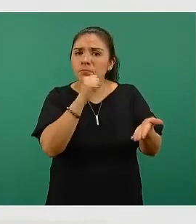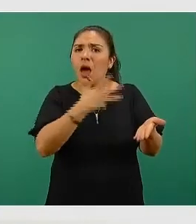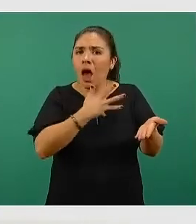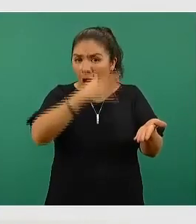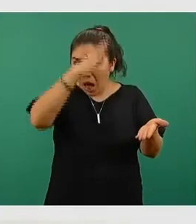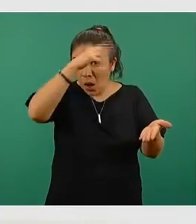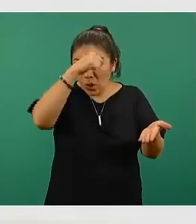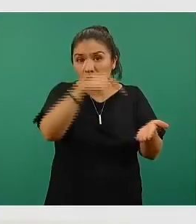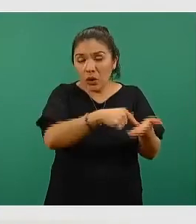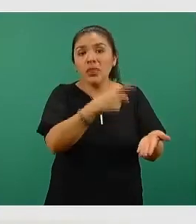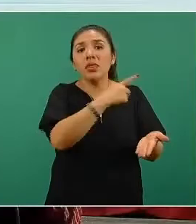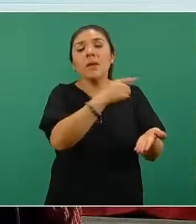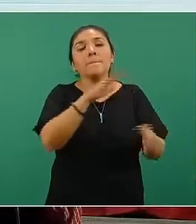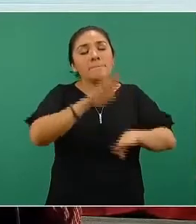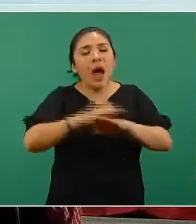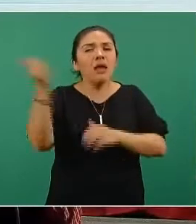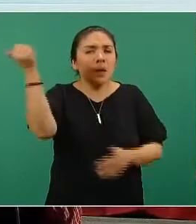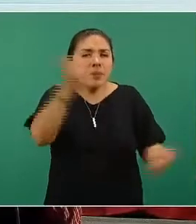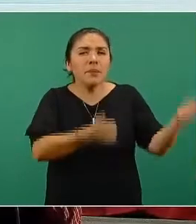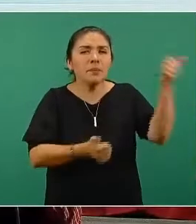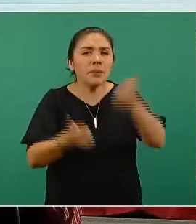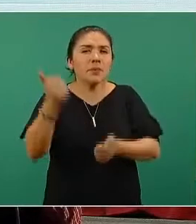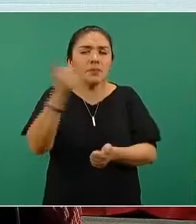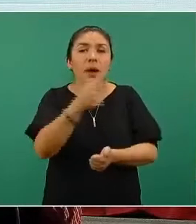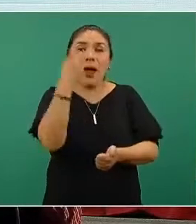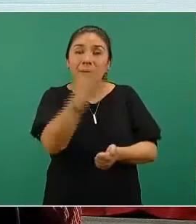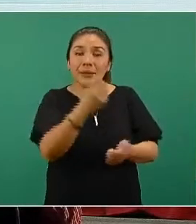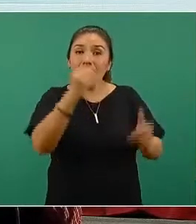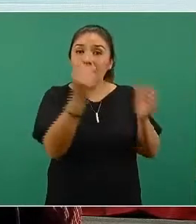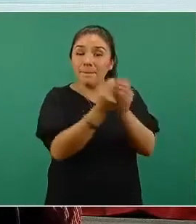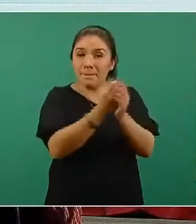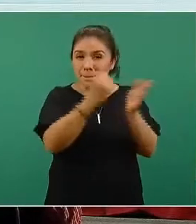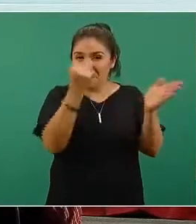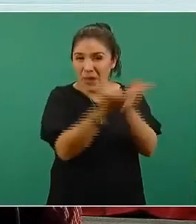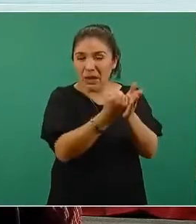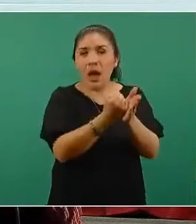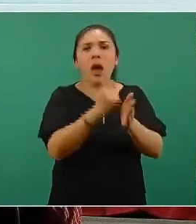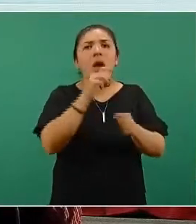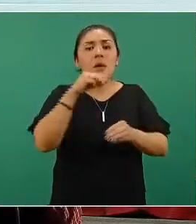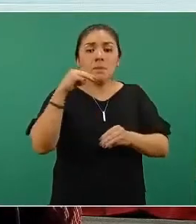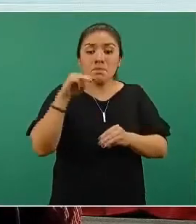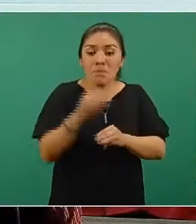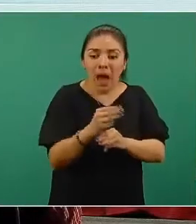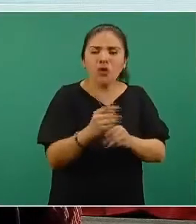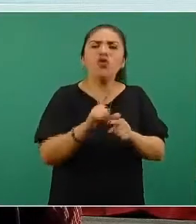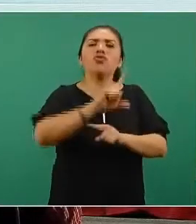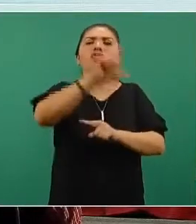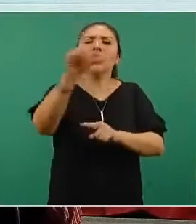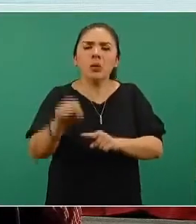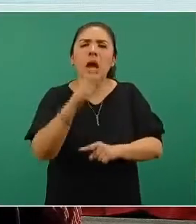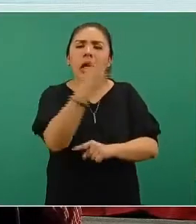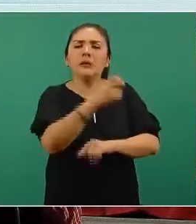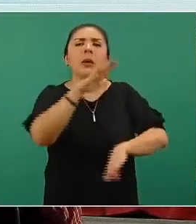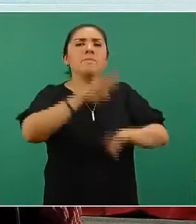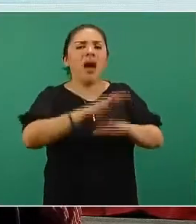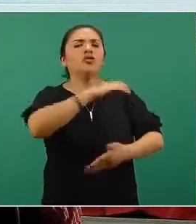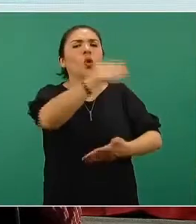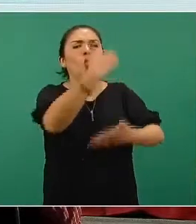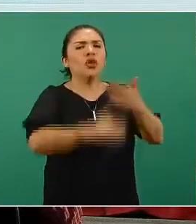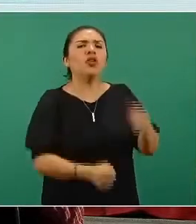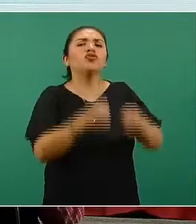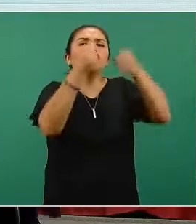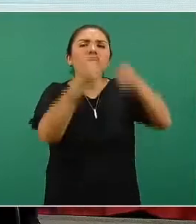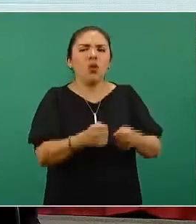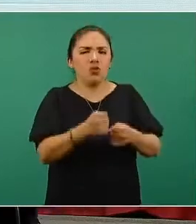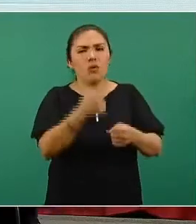contempla recibir vacunas por Pfizer-BioNTech aún después de mayo, pero digamos es con las que mayor certeza tenemos sobre